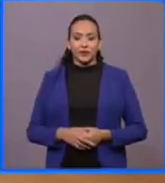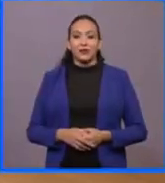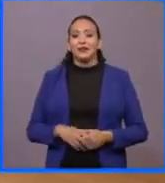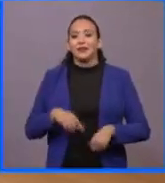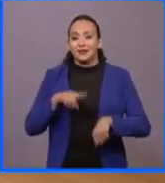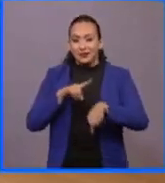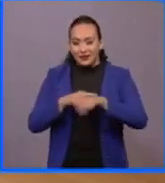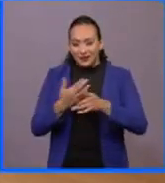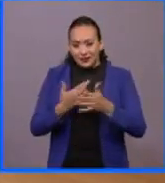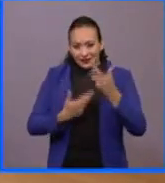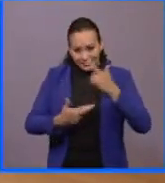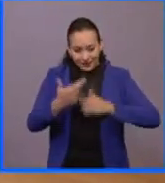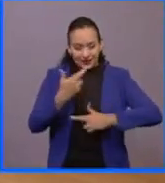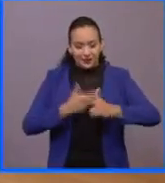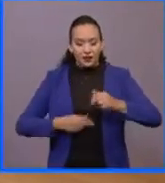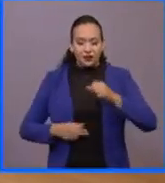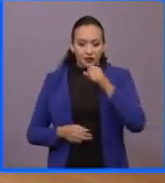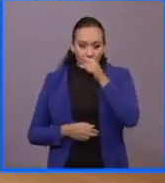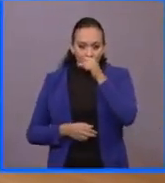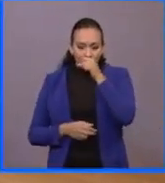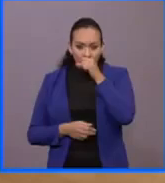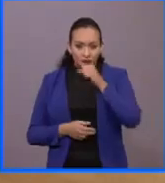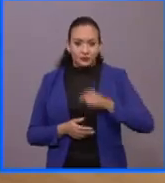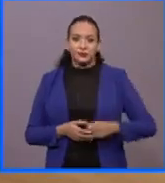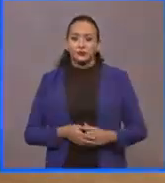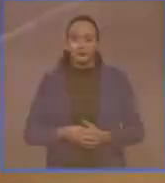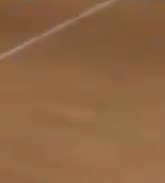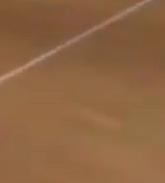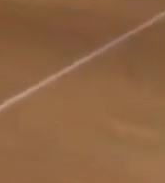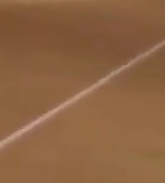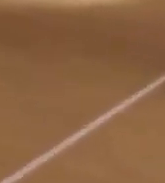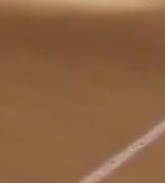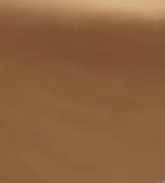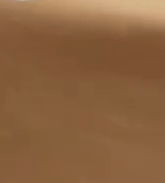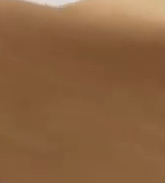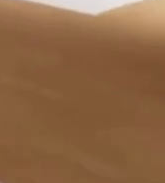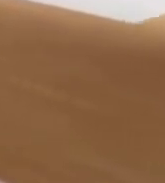Vamos a unos mensajes y volvemos con más.